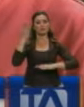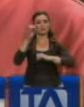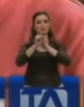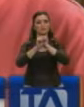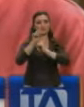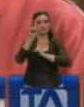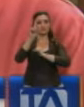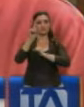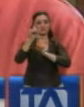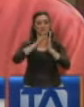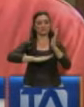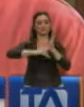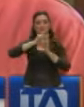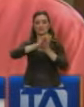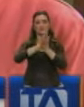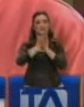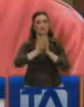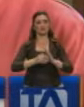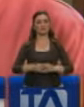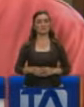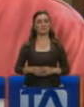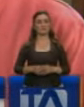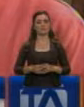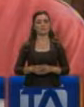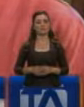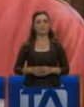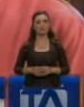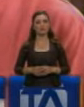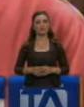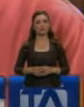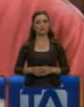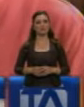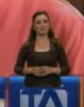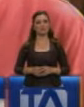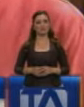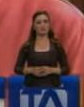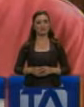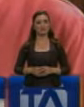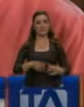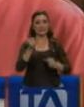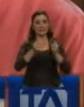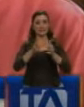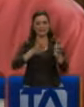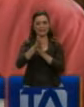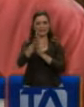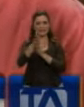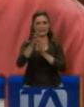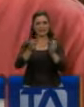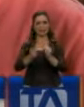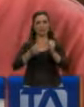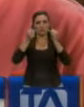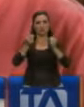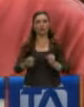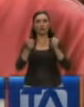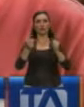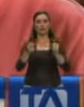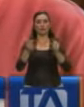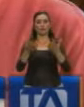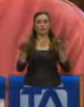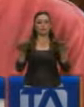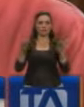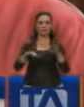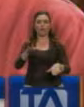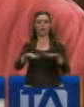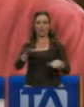que está sin pintar. Entonces, por lo tanto, es de que a veces los carros bajan a velocidad y saltan. Entonces pierden